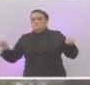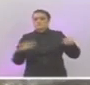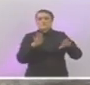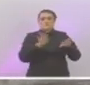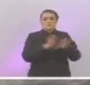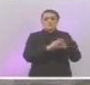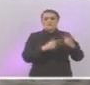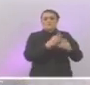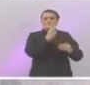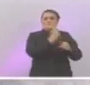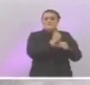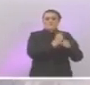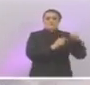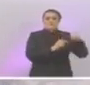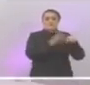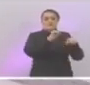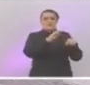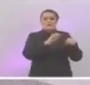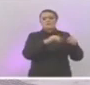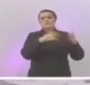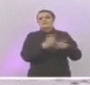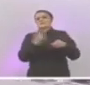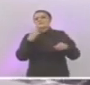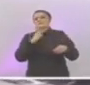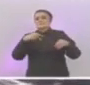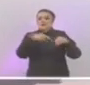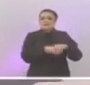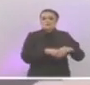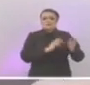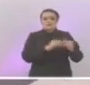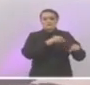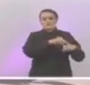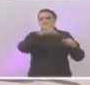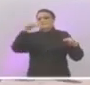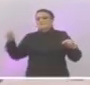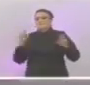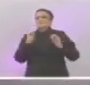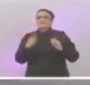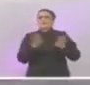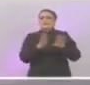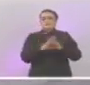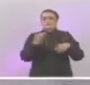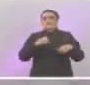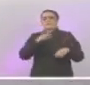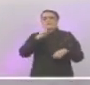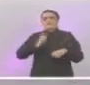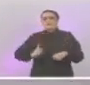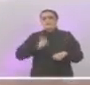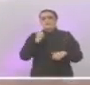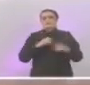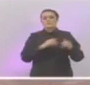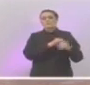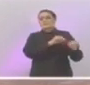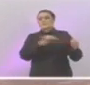primera terminal privada de abasto y despacho de gasolinas que está en nuestro estado, elevarán las ventajas competitivas de San Luis